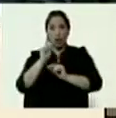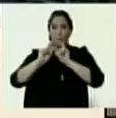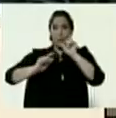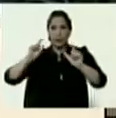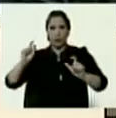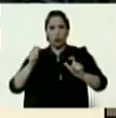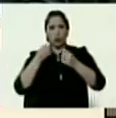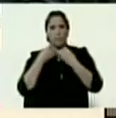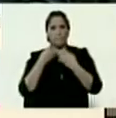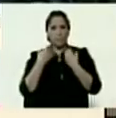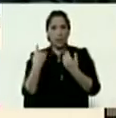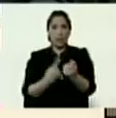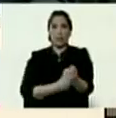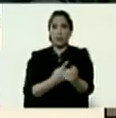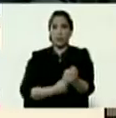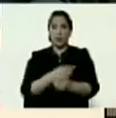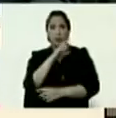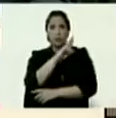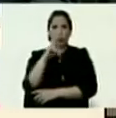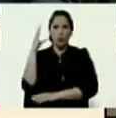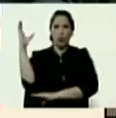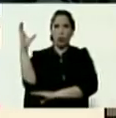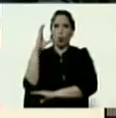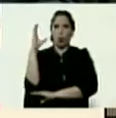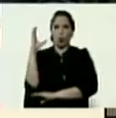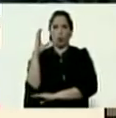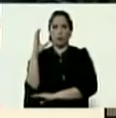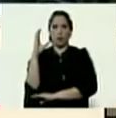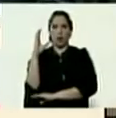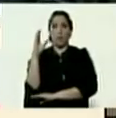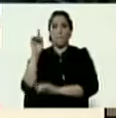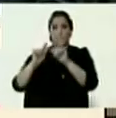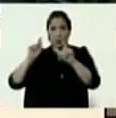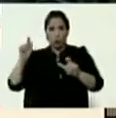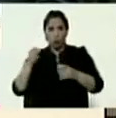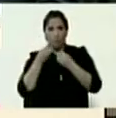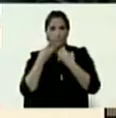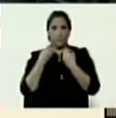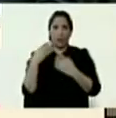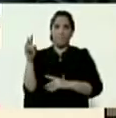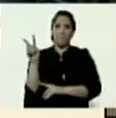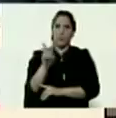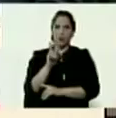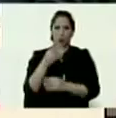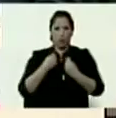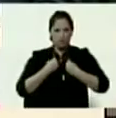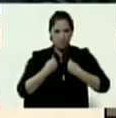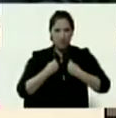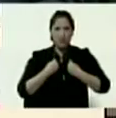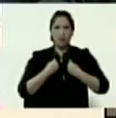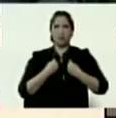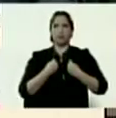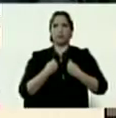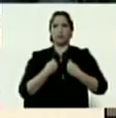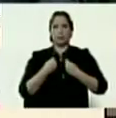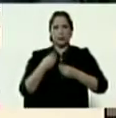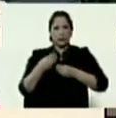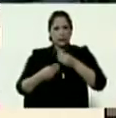bien en la hermana República de Colombia y que las personas de bien en Venezuela se han venido